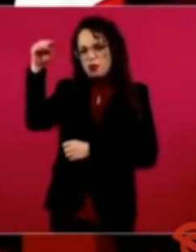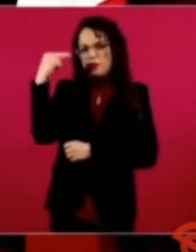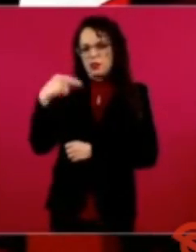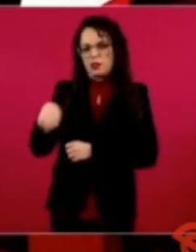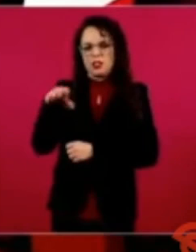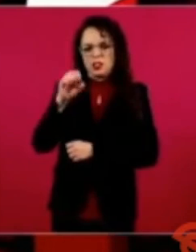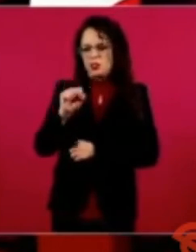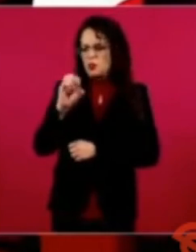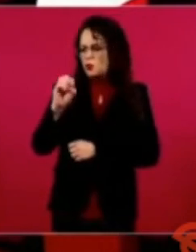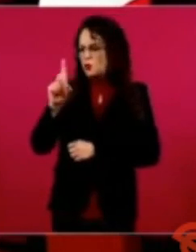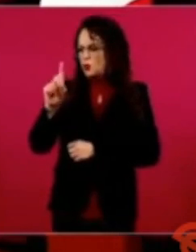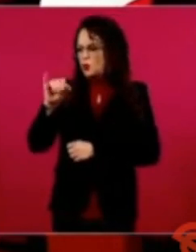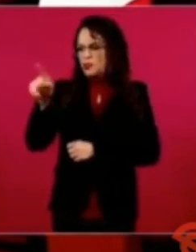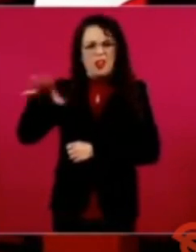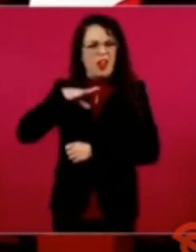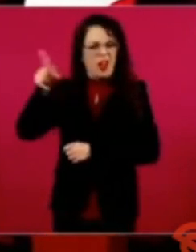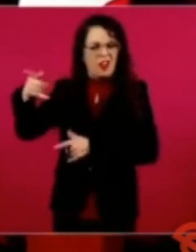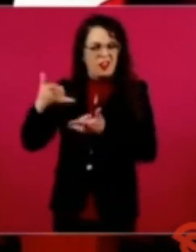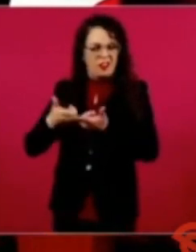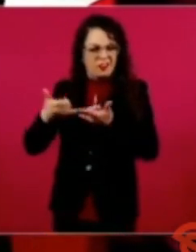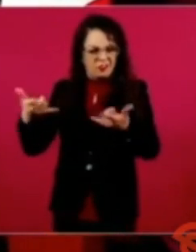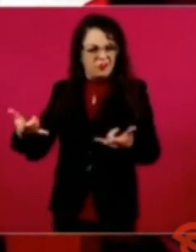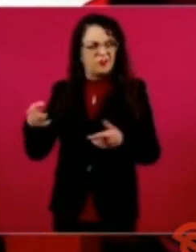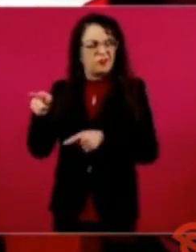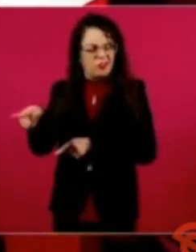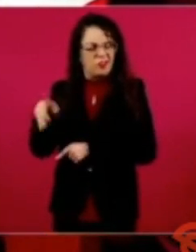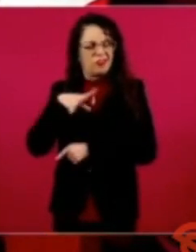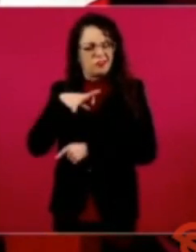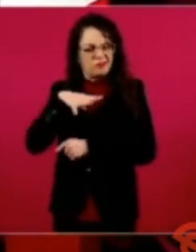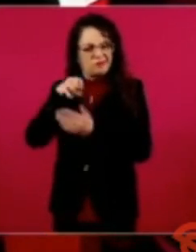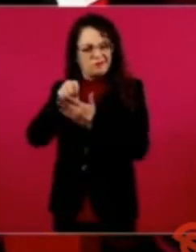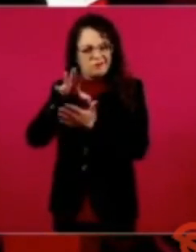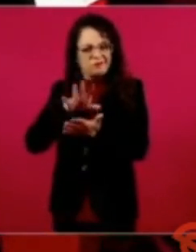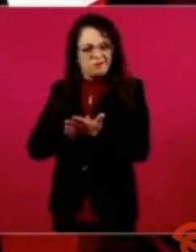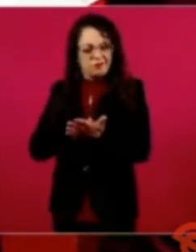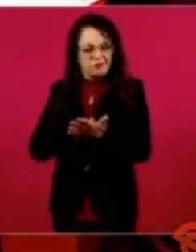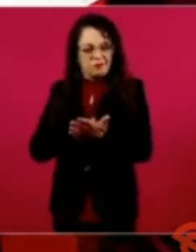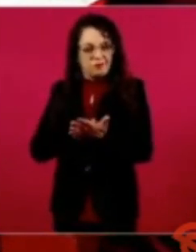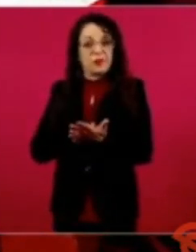Por ahí está. Sodi. Mandaron.